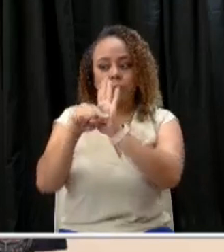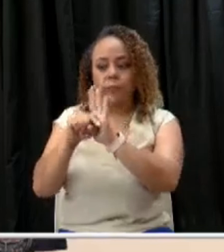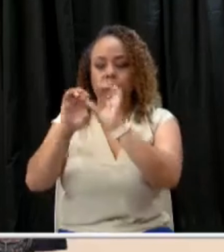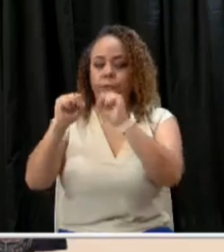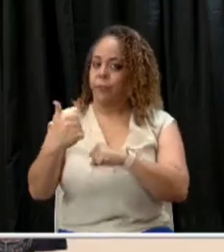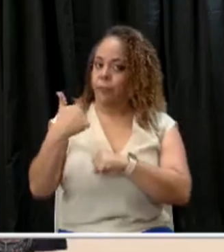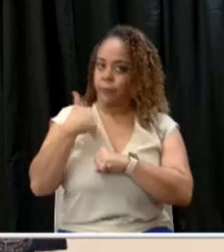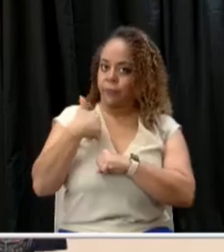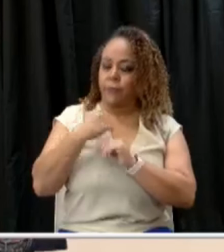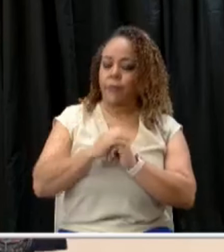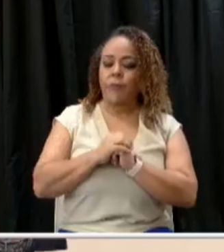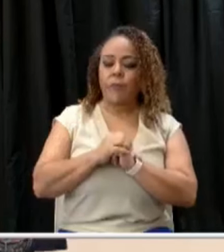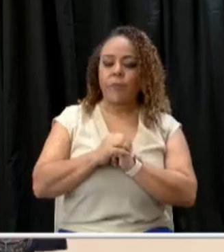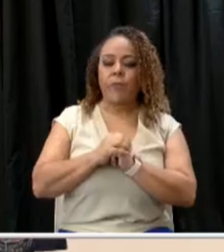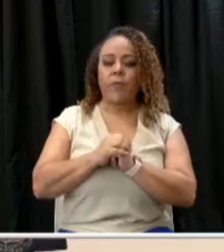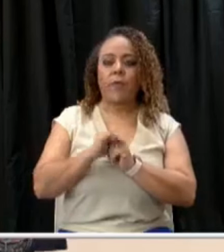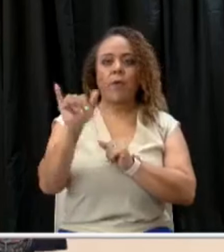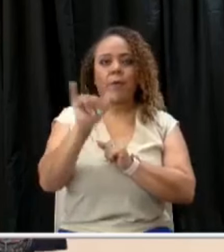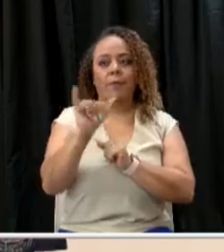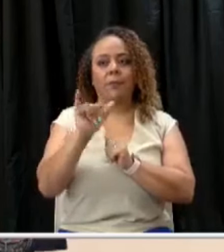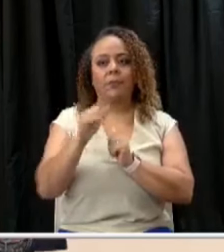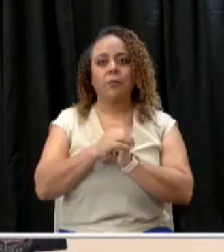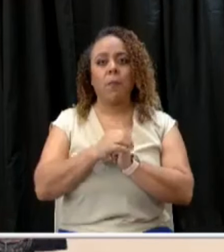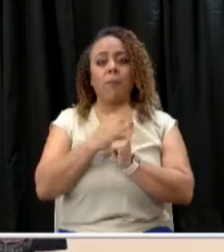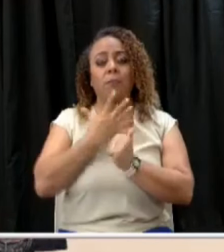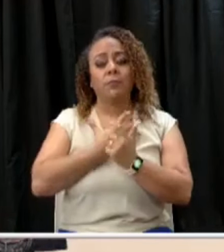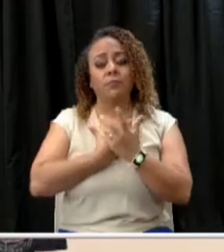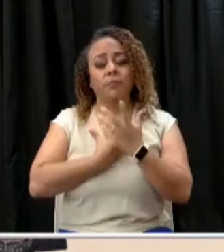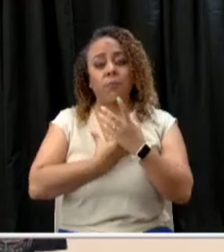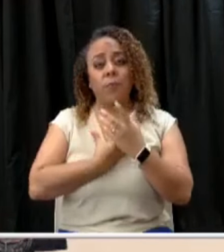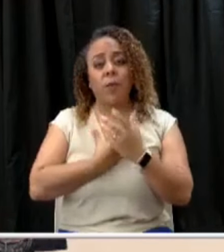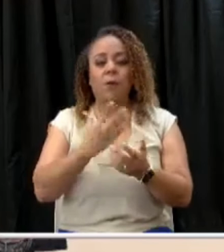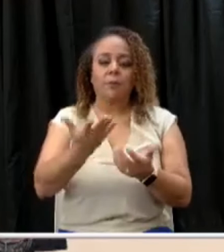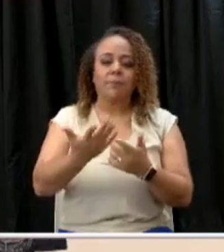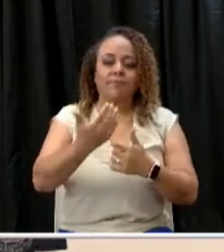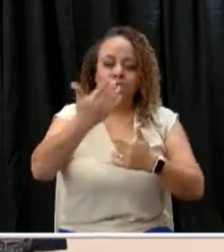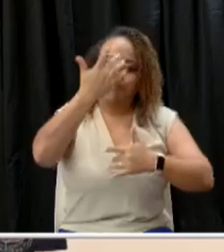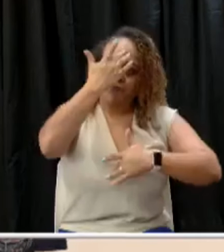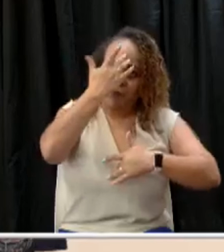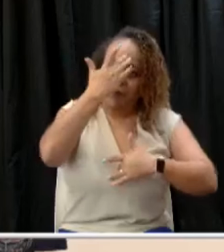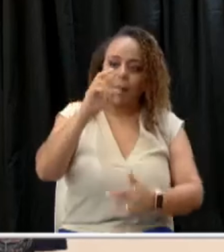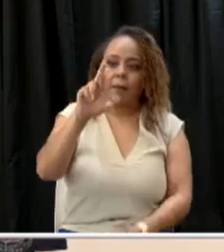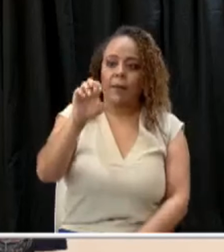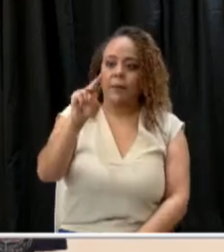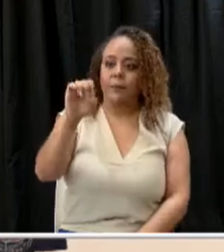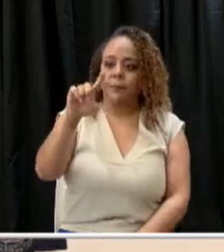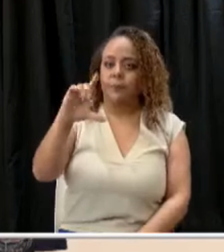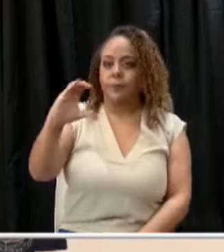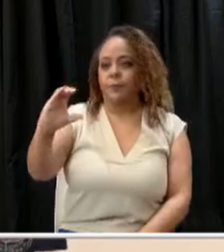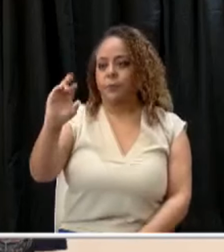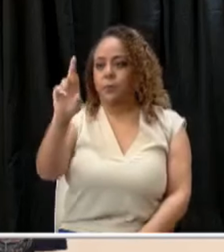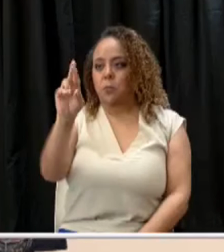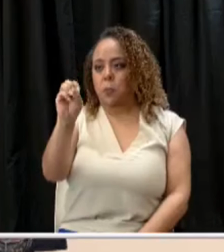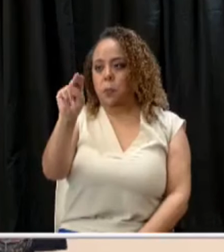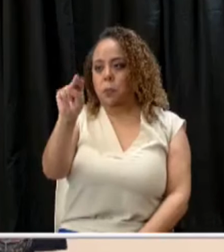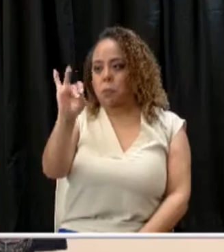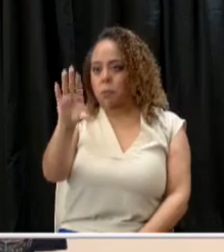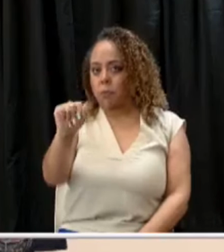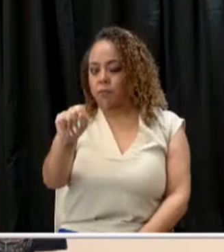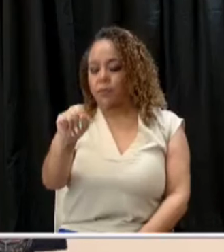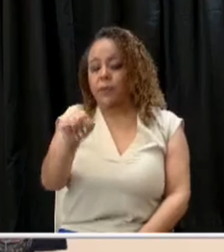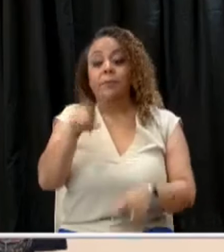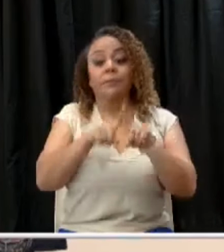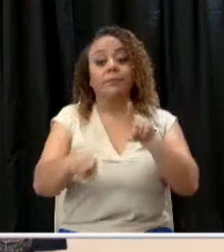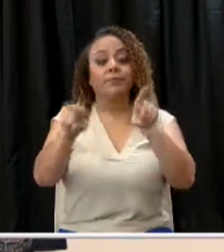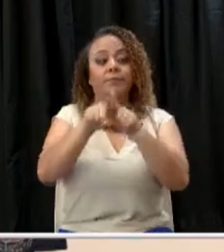estrés térmico, como es el sufrir enfermedad renal crónica, como lo hemos comentado, pero también